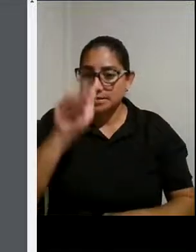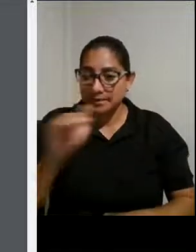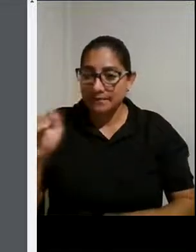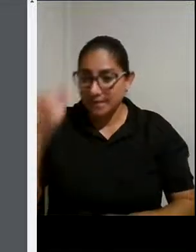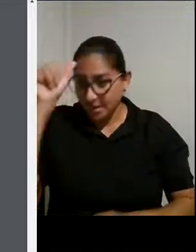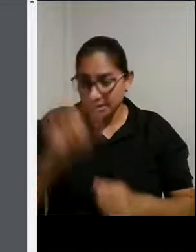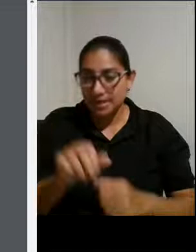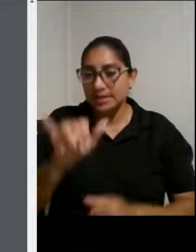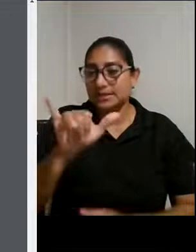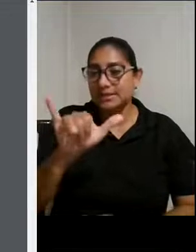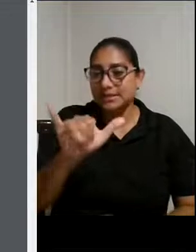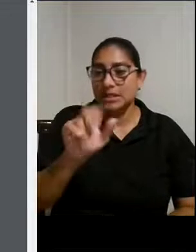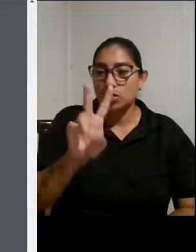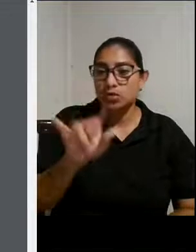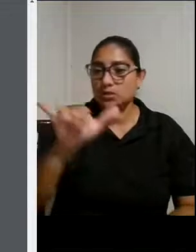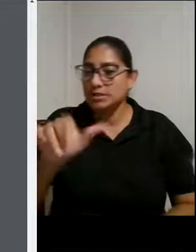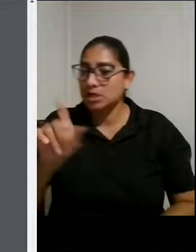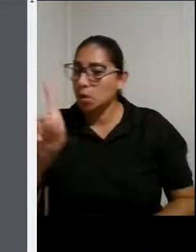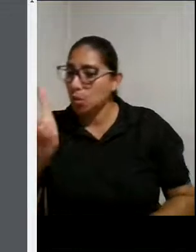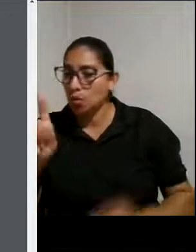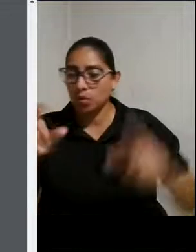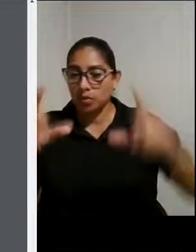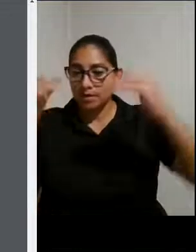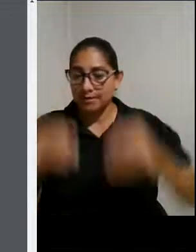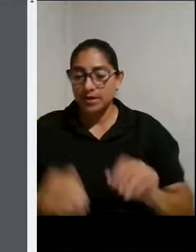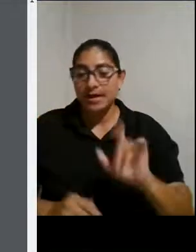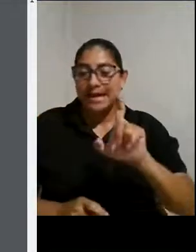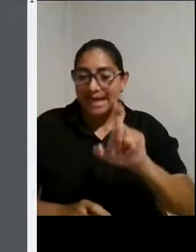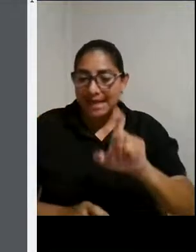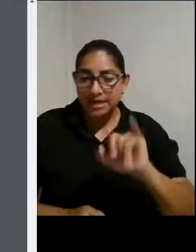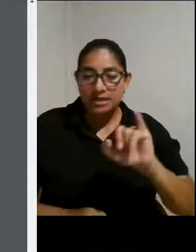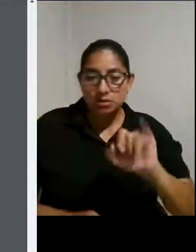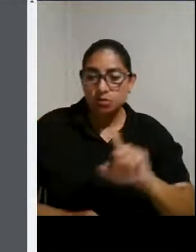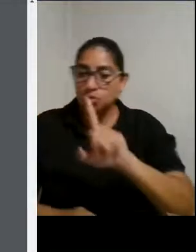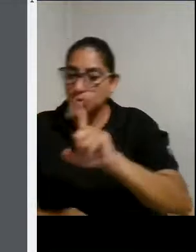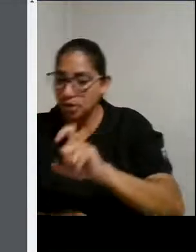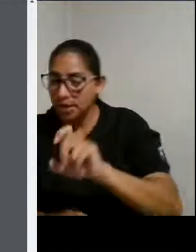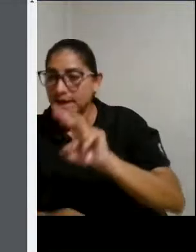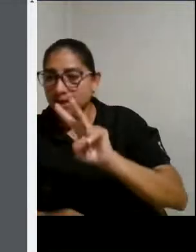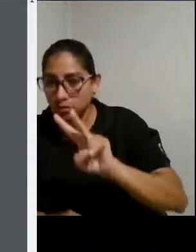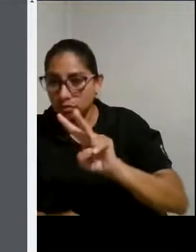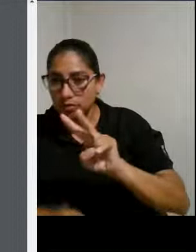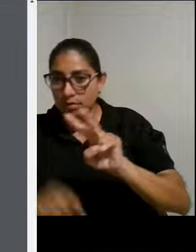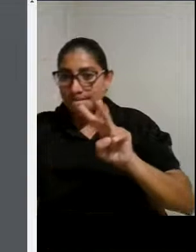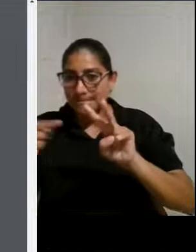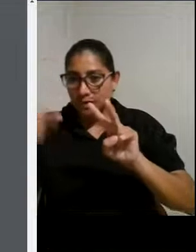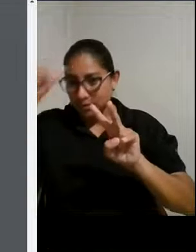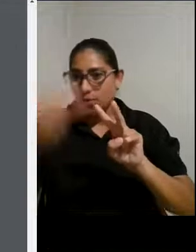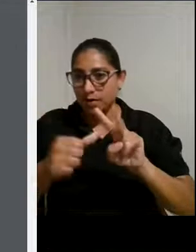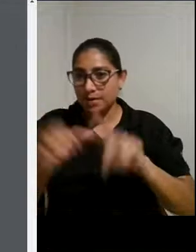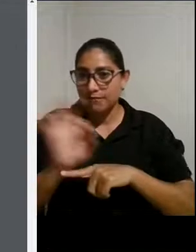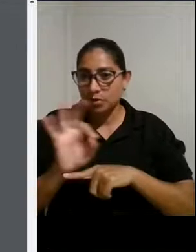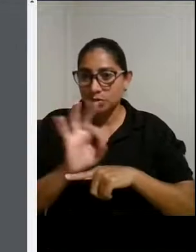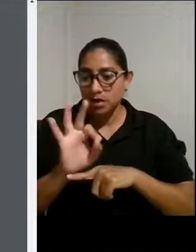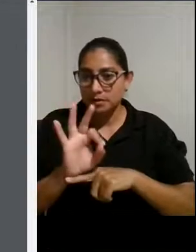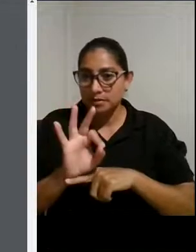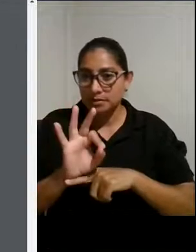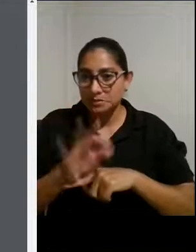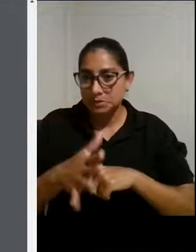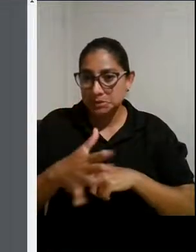Y2 menos Y1 dividido por X2 menos X1. Ahorita la vamos a poner por